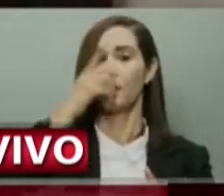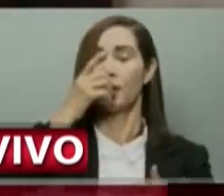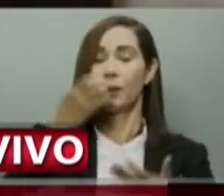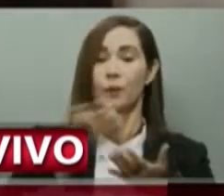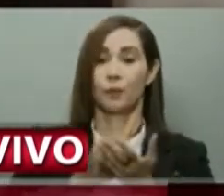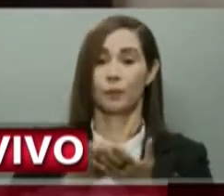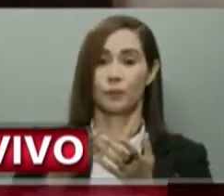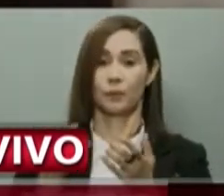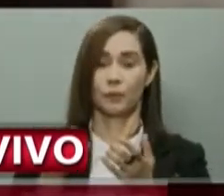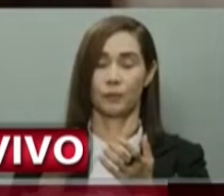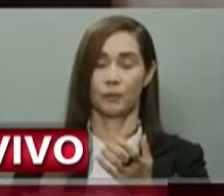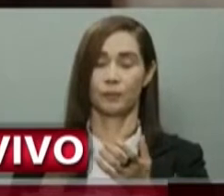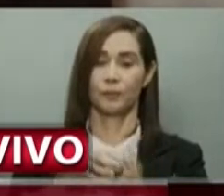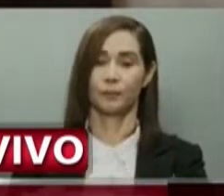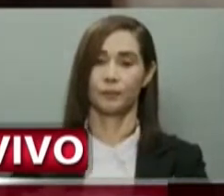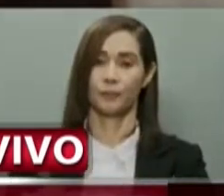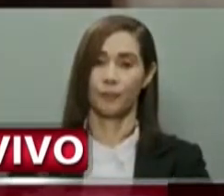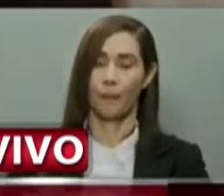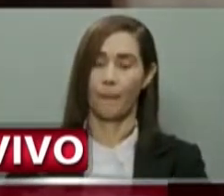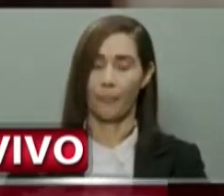una economía